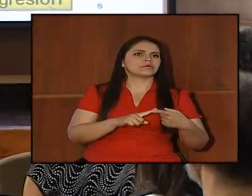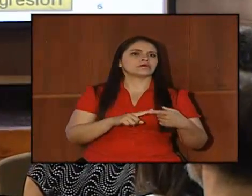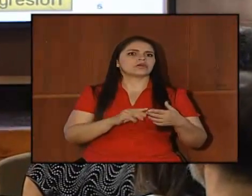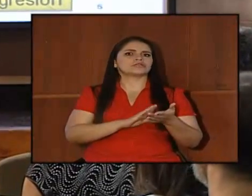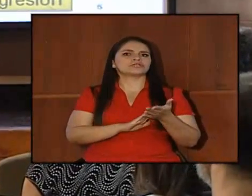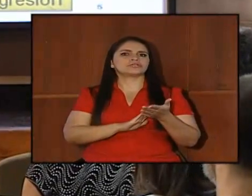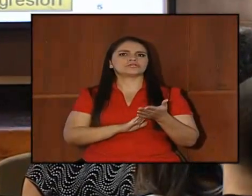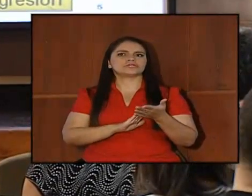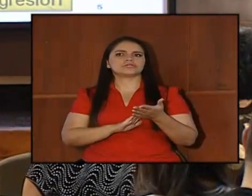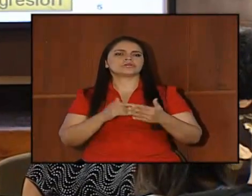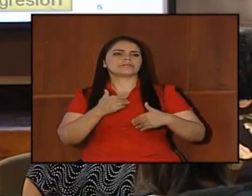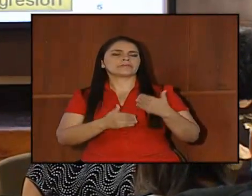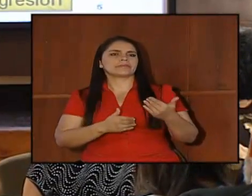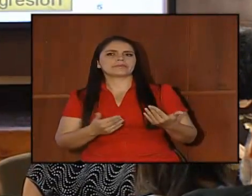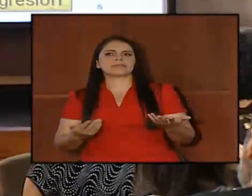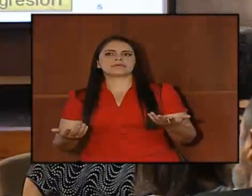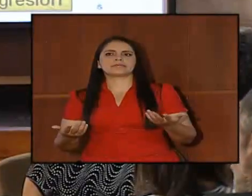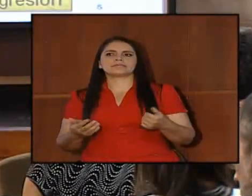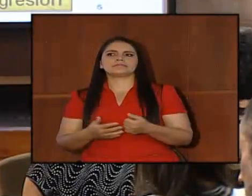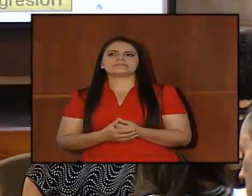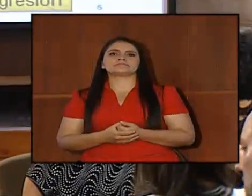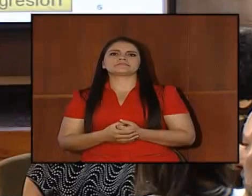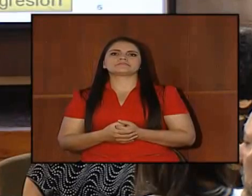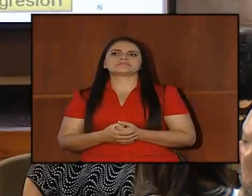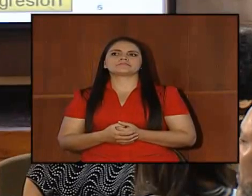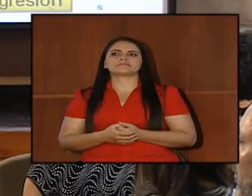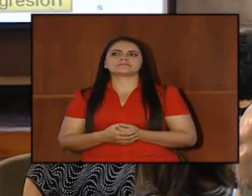cómo hacemos para que